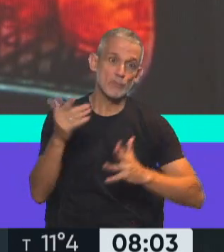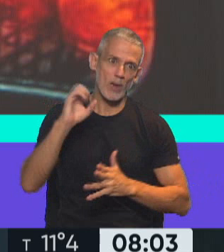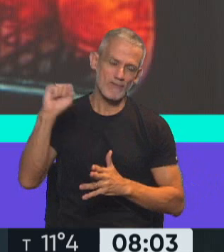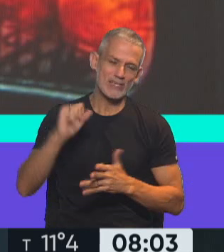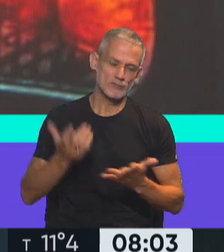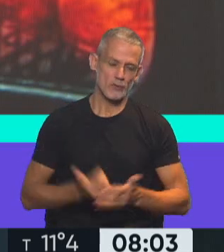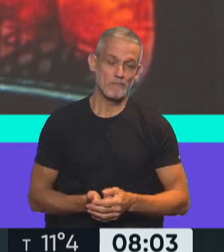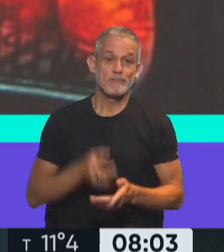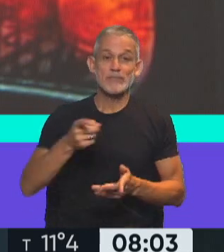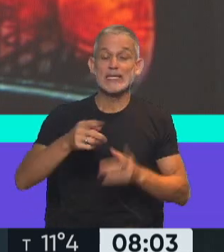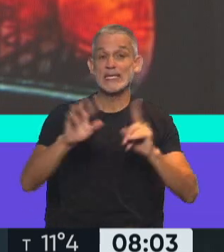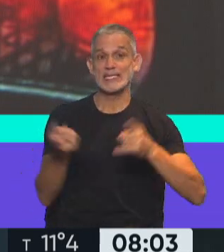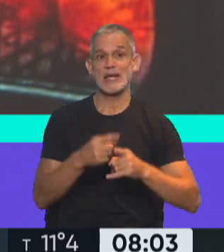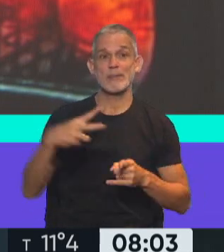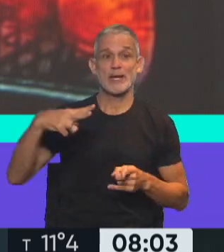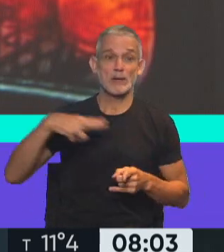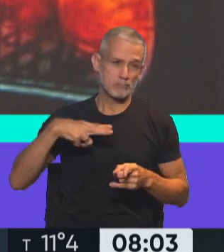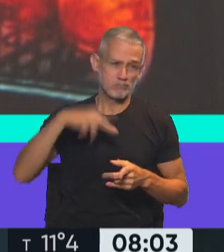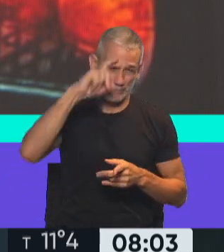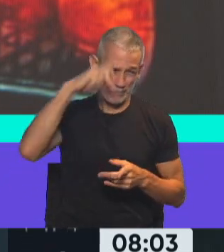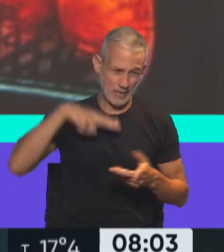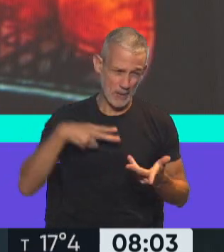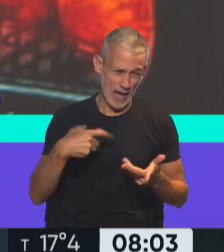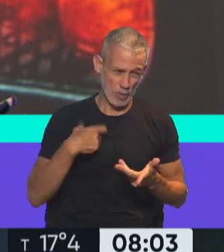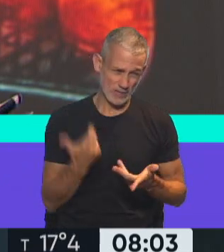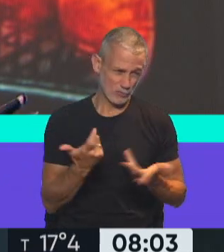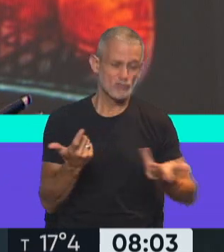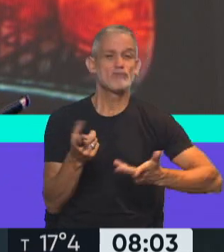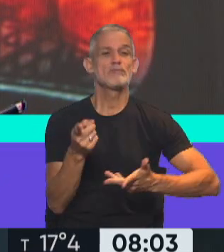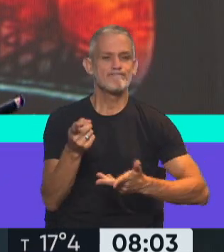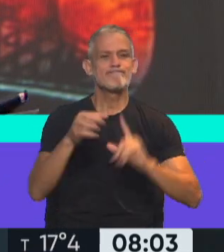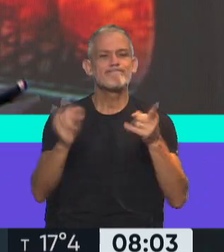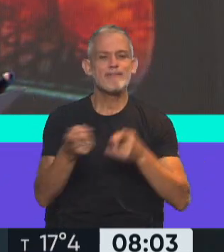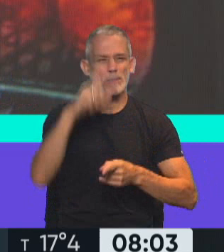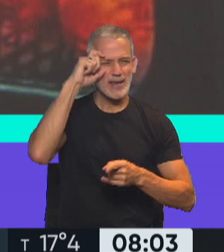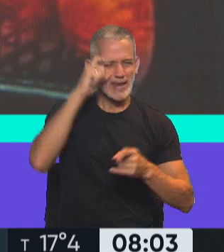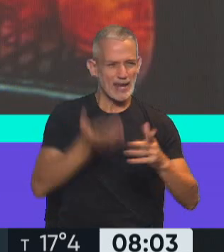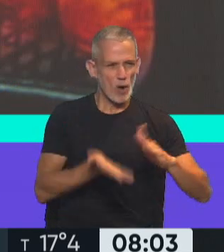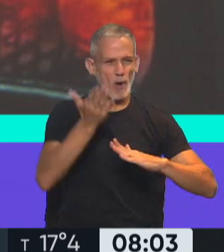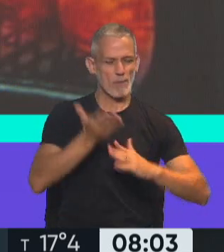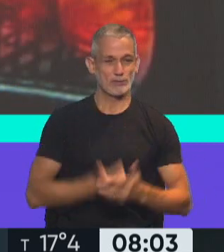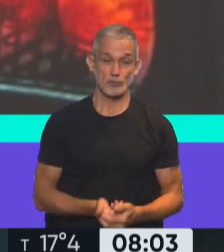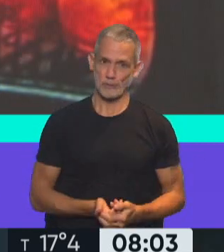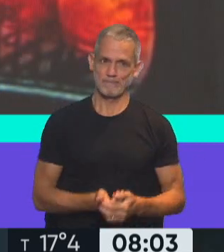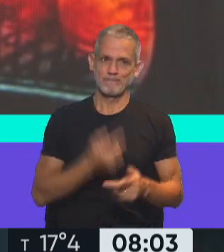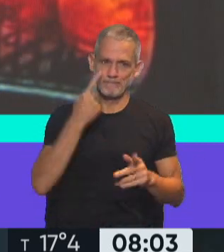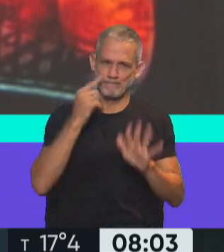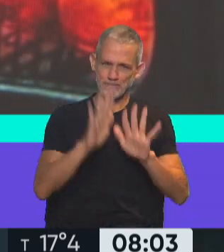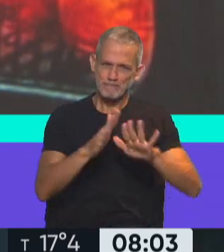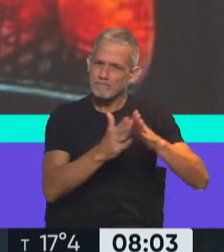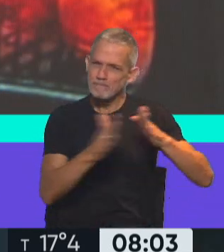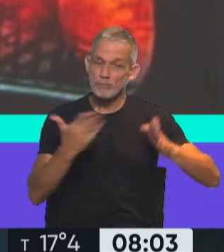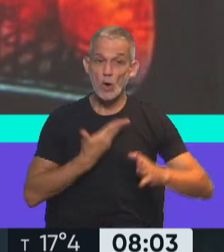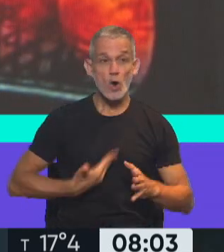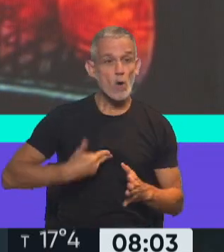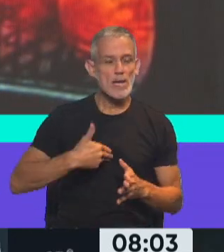por último, las prepagas que subieron en enero, eso estuvo afectando los precios de enero. Ahora, atención, porque el gobierno